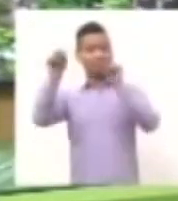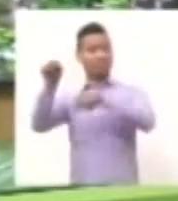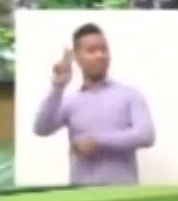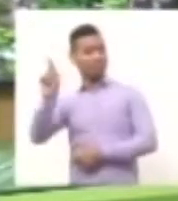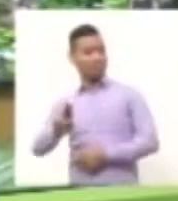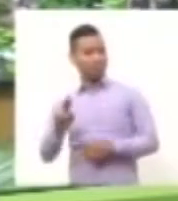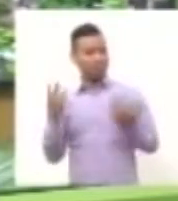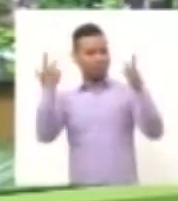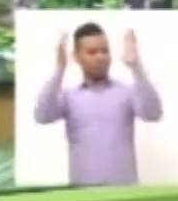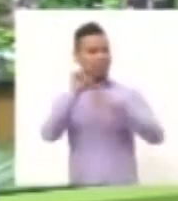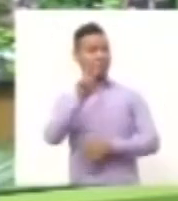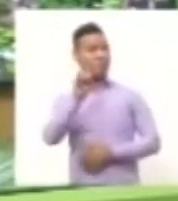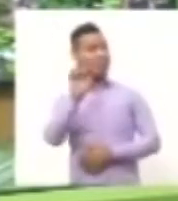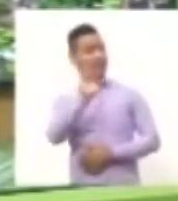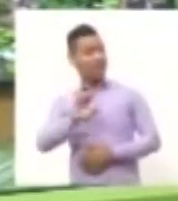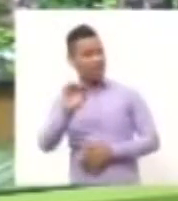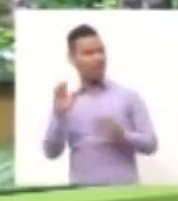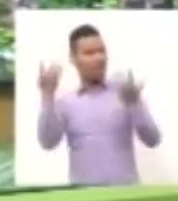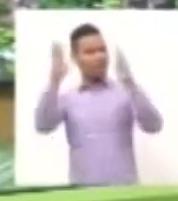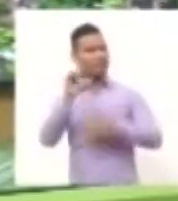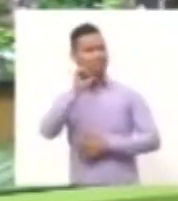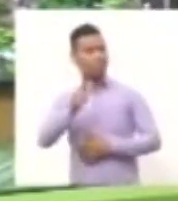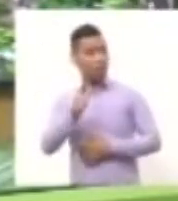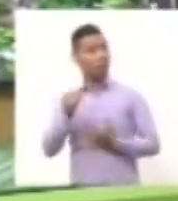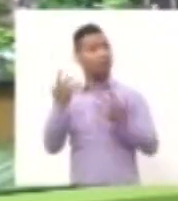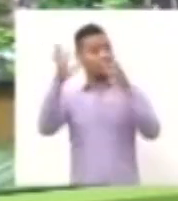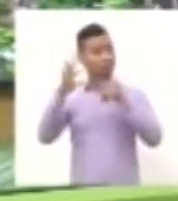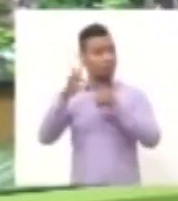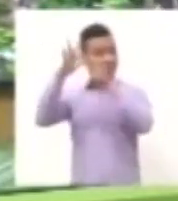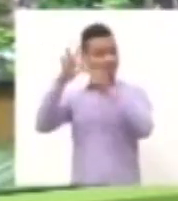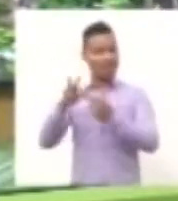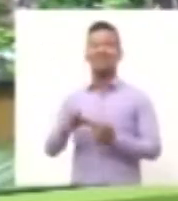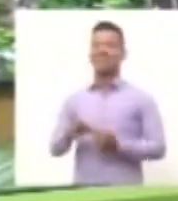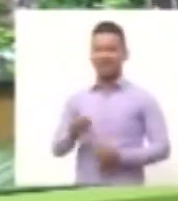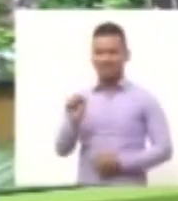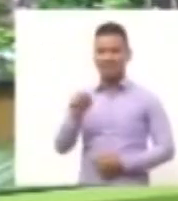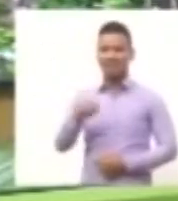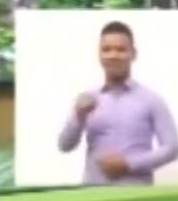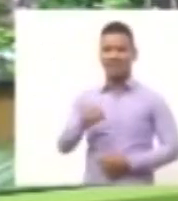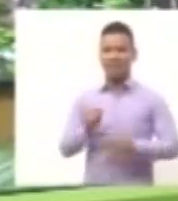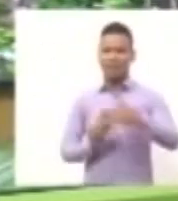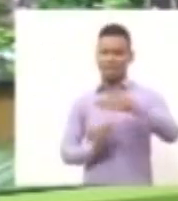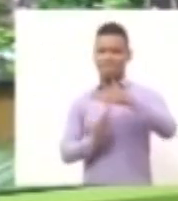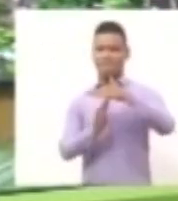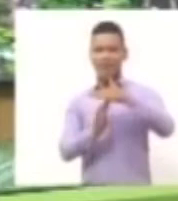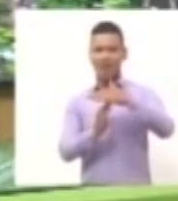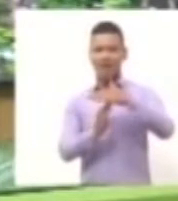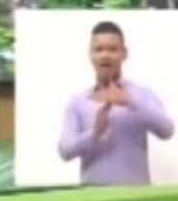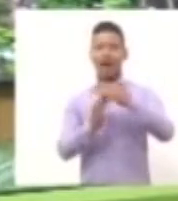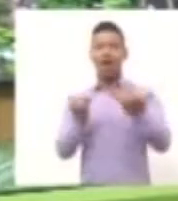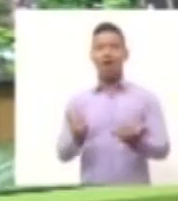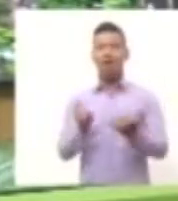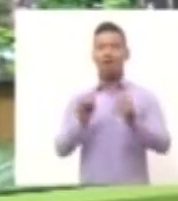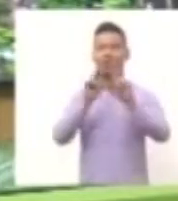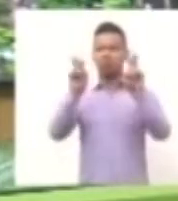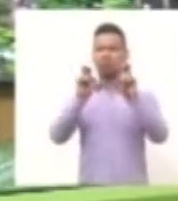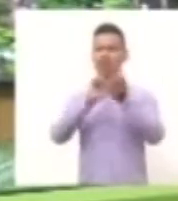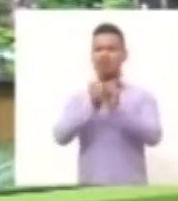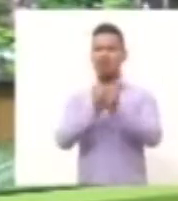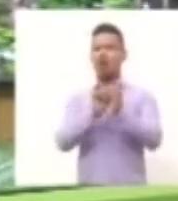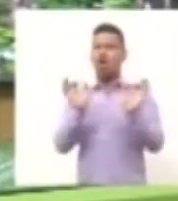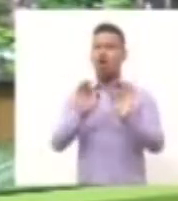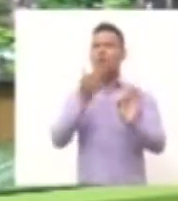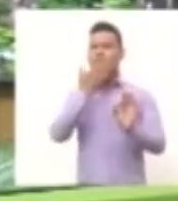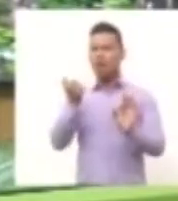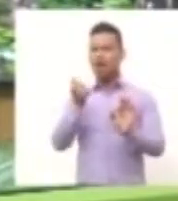enero, gran fiesta en Sincelejo y además una gran fecha. Muy bien, hacemos entonces pausa y ya viene la información deportiva o vamos inmediatamente a la